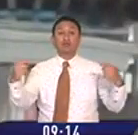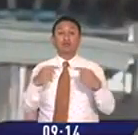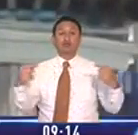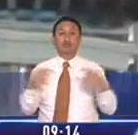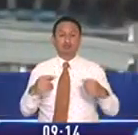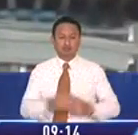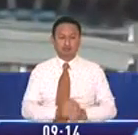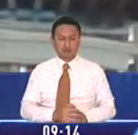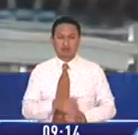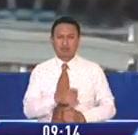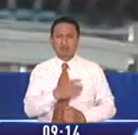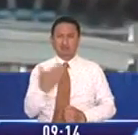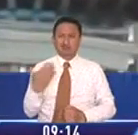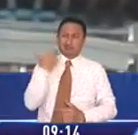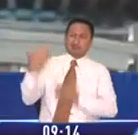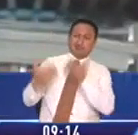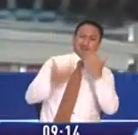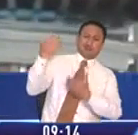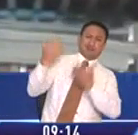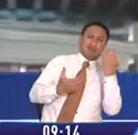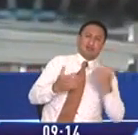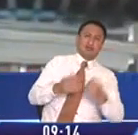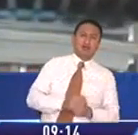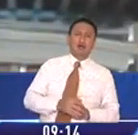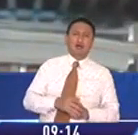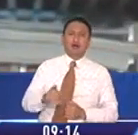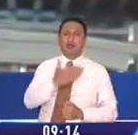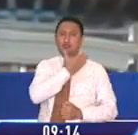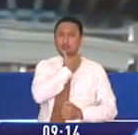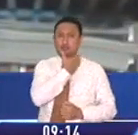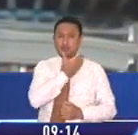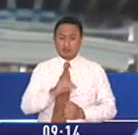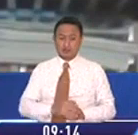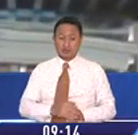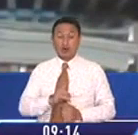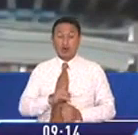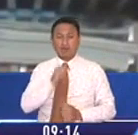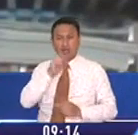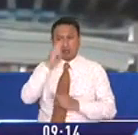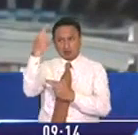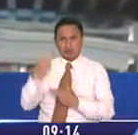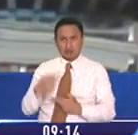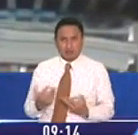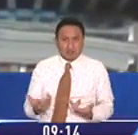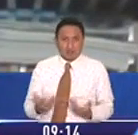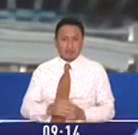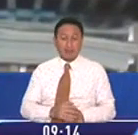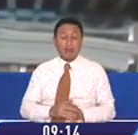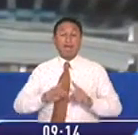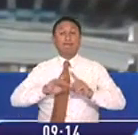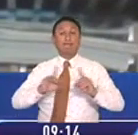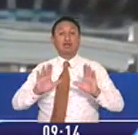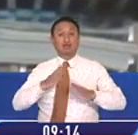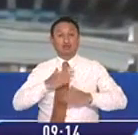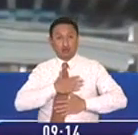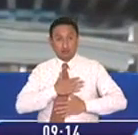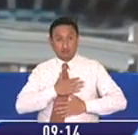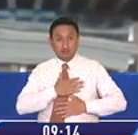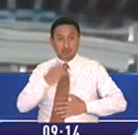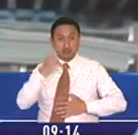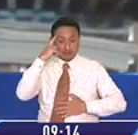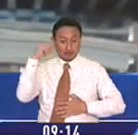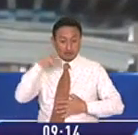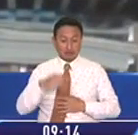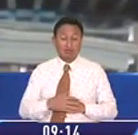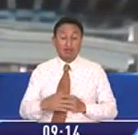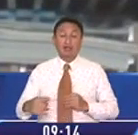parecer una grosería, puede parecer que hay falta de cortesía, pero yo creo que hay que